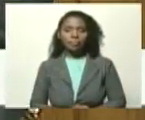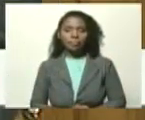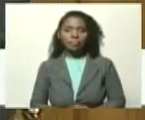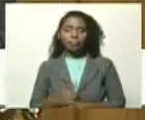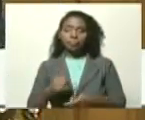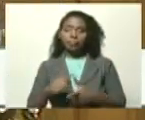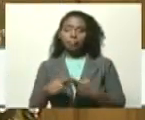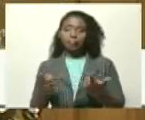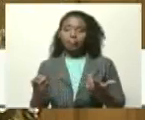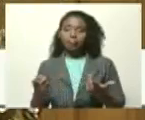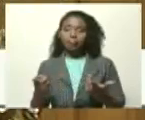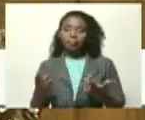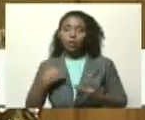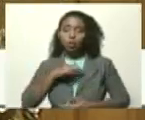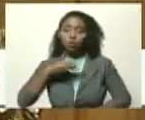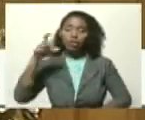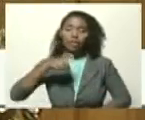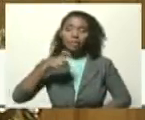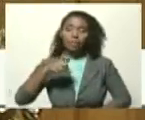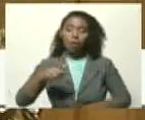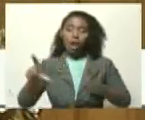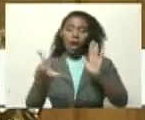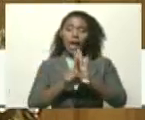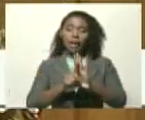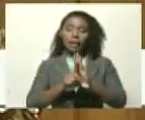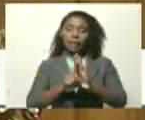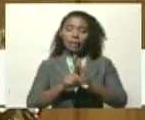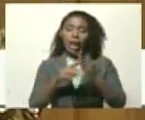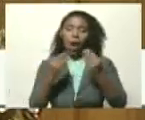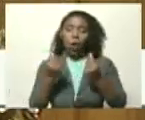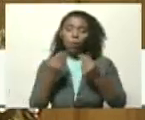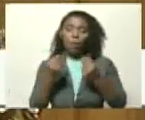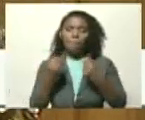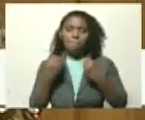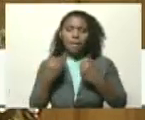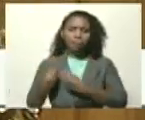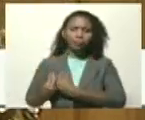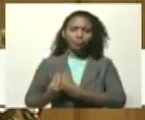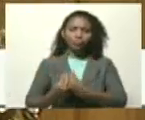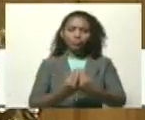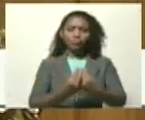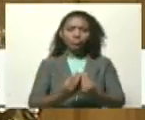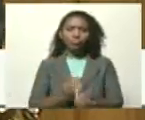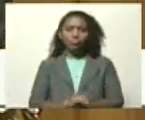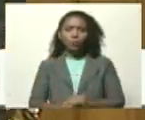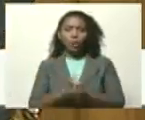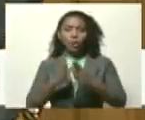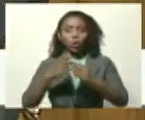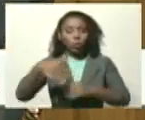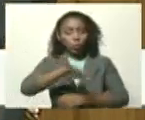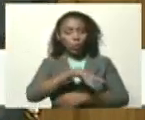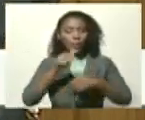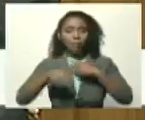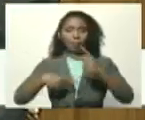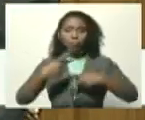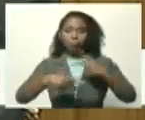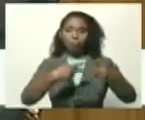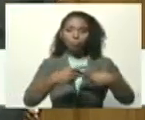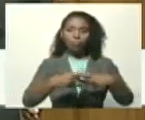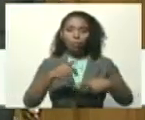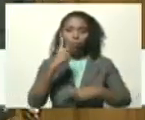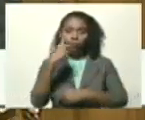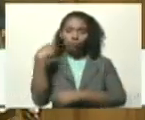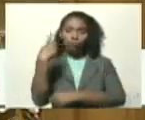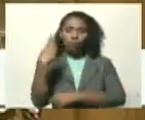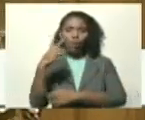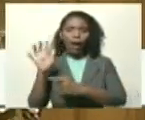Entonces, necesitamos leyes económicas para acompañar todo este proceso. Un solo ejemplo,